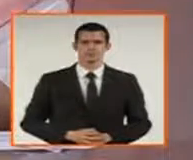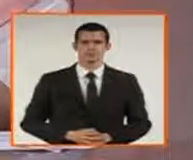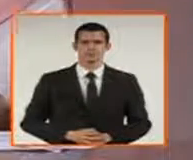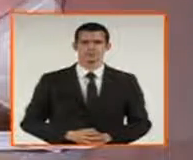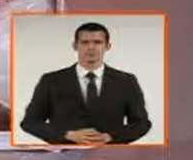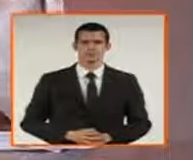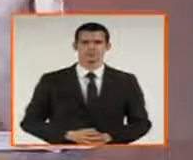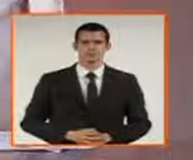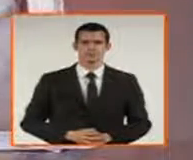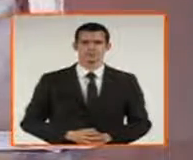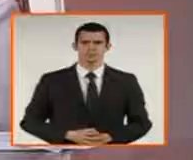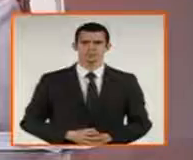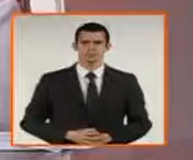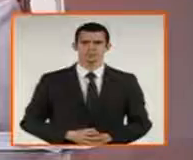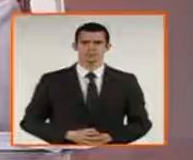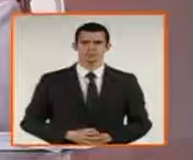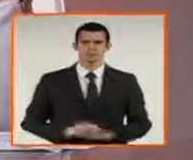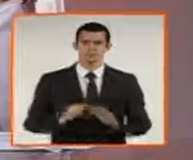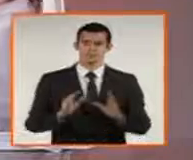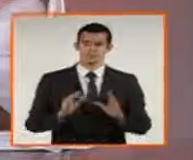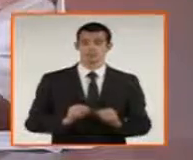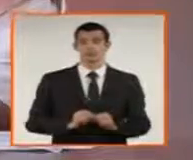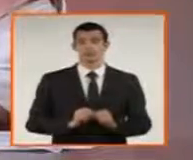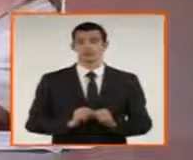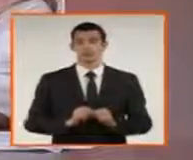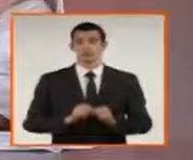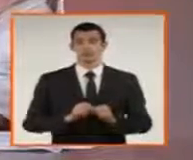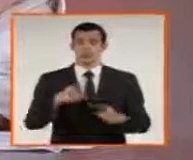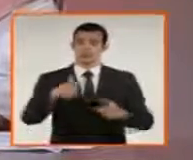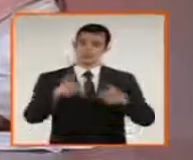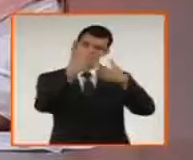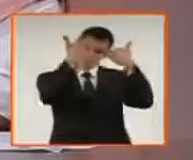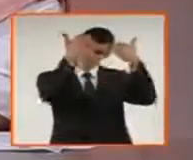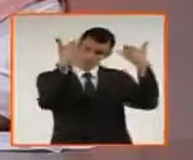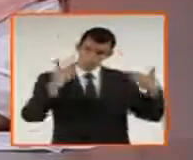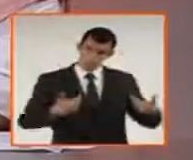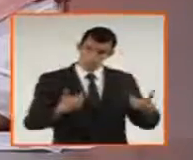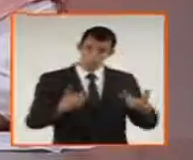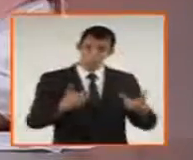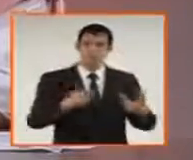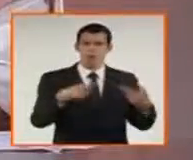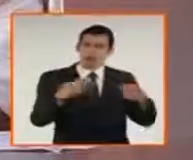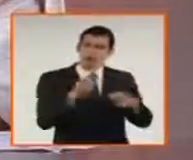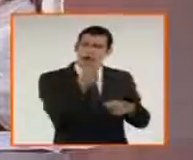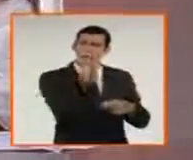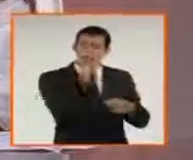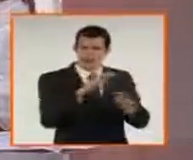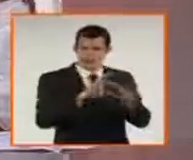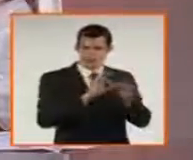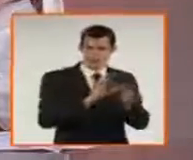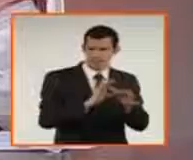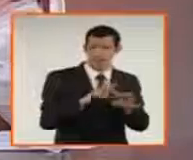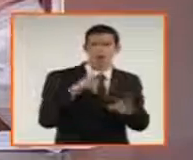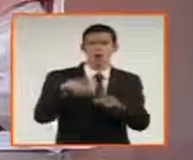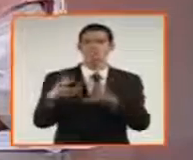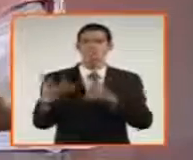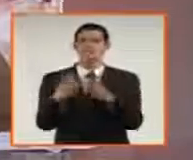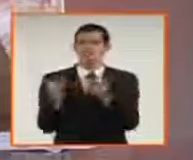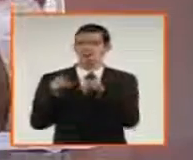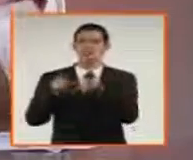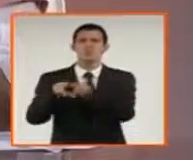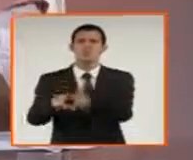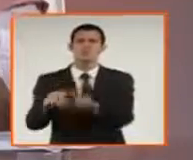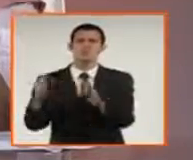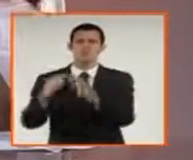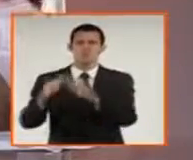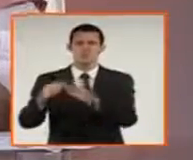en el matrimonio como en la unión de hecho afectiva, surge no por razón del parentesco, sino por la solidaridad familiar,